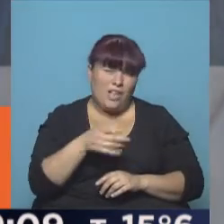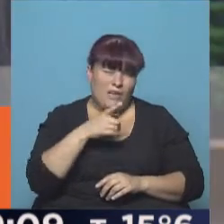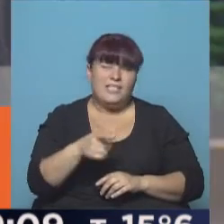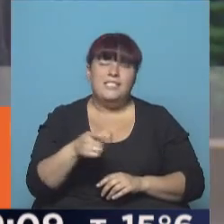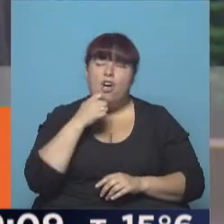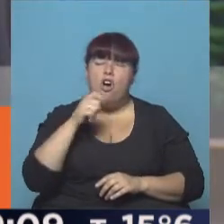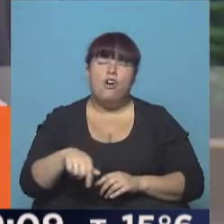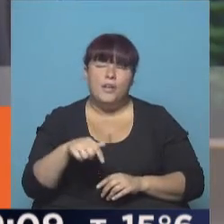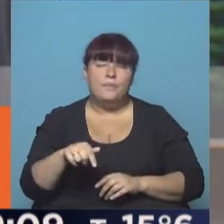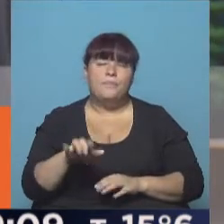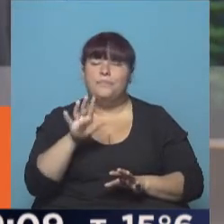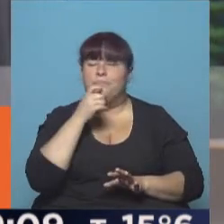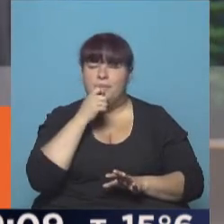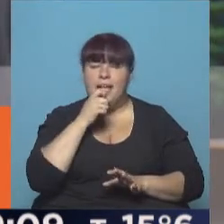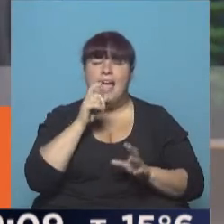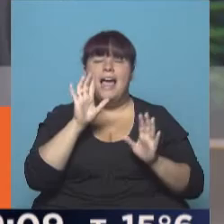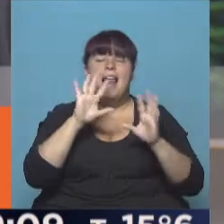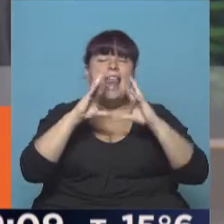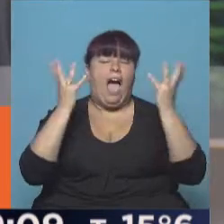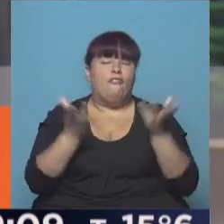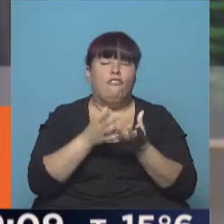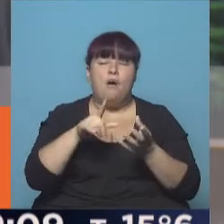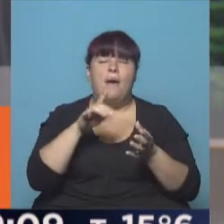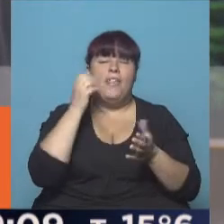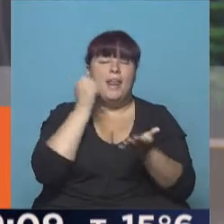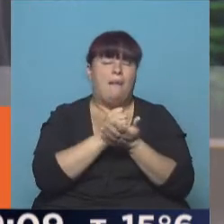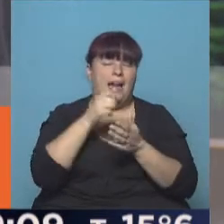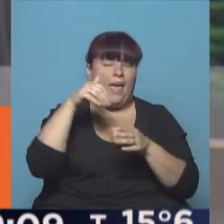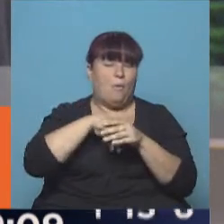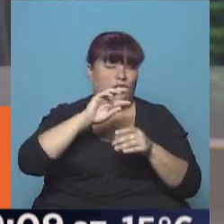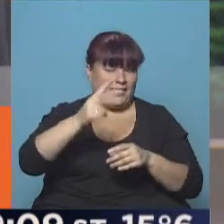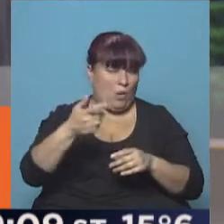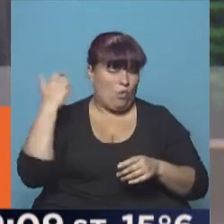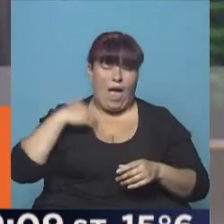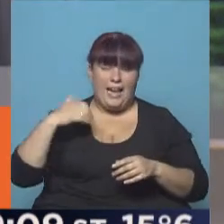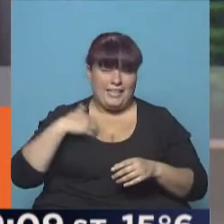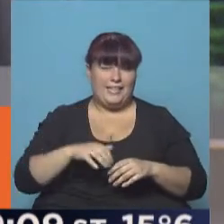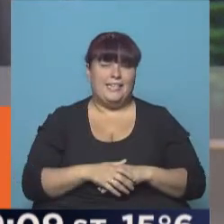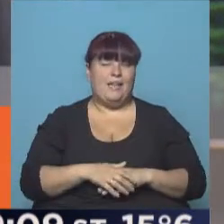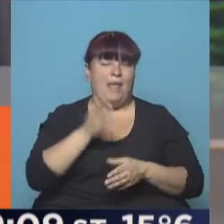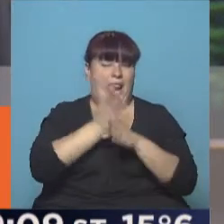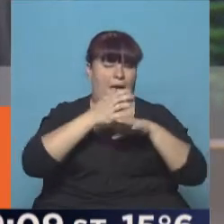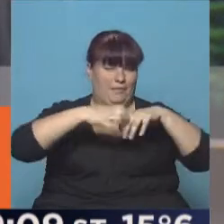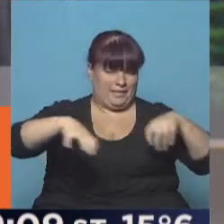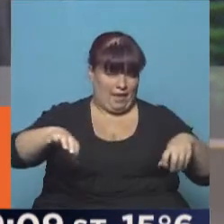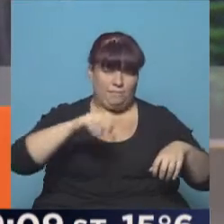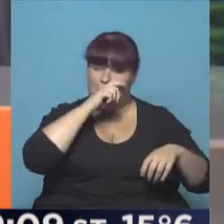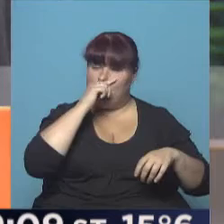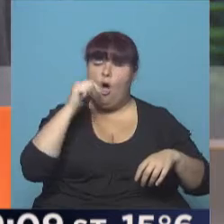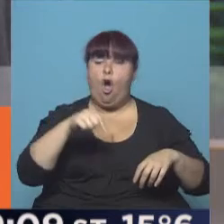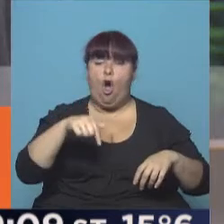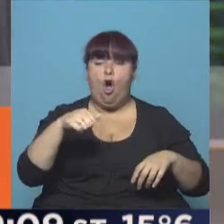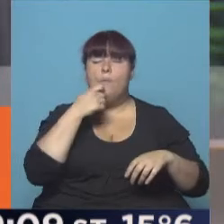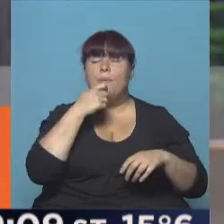hoy, digamos, la radiografía de lo que dejó la elección del balotaje, un país dividido, hoy, cuando